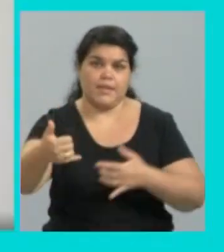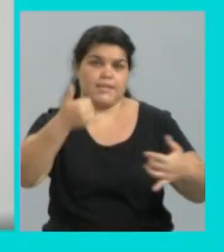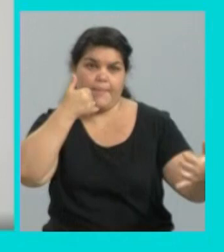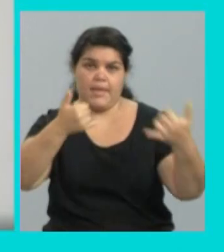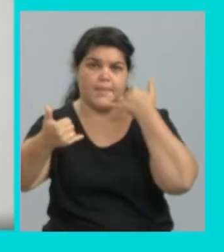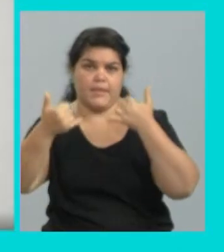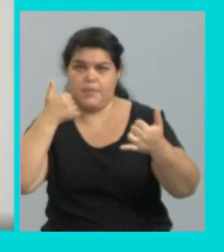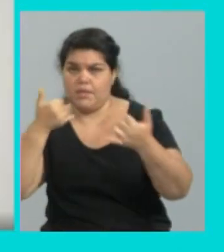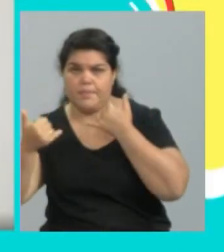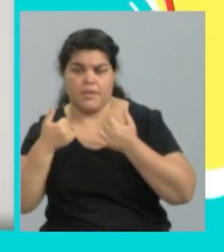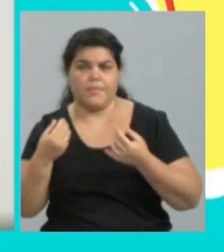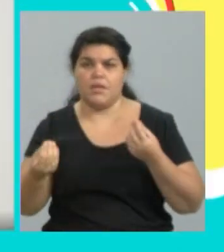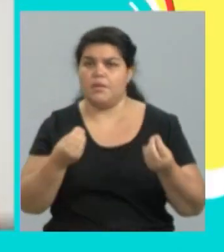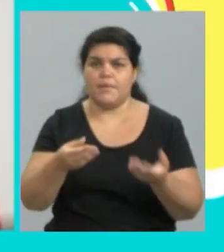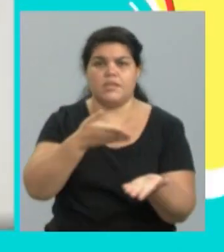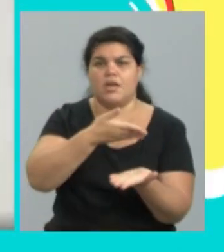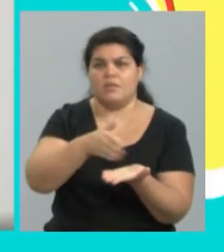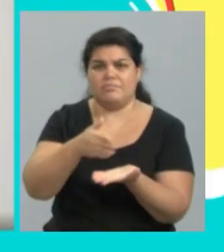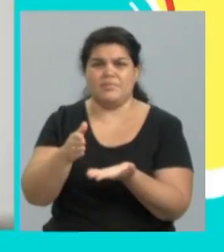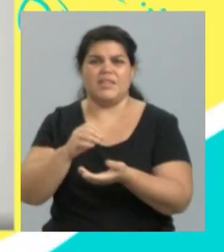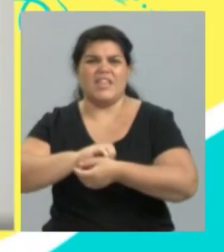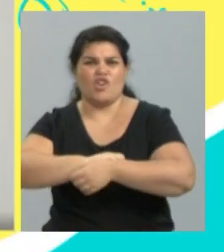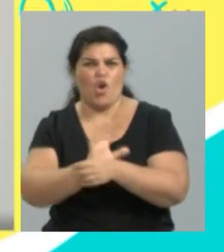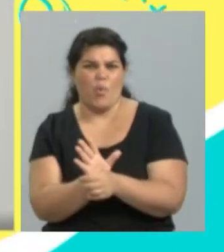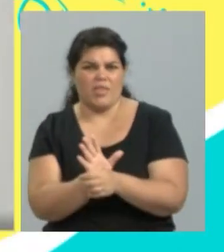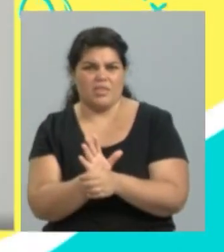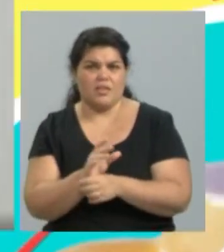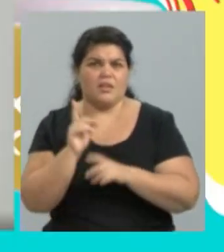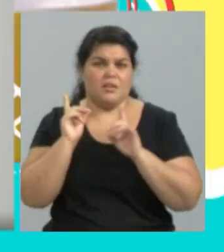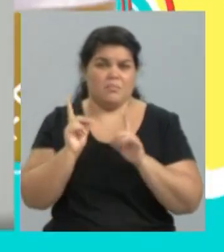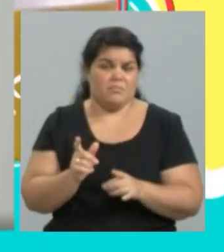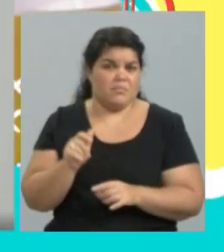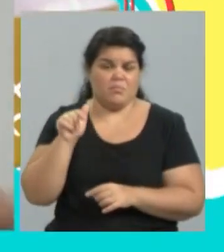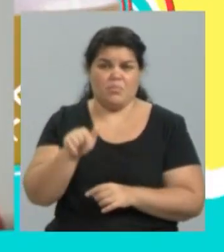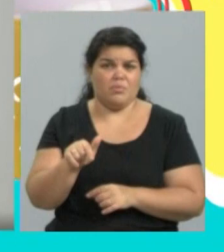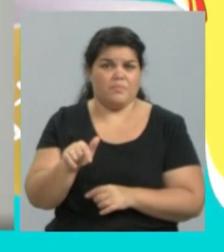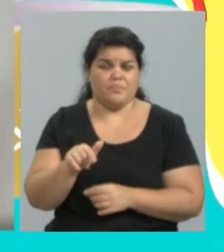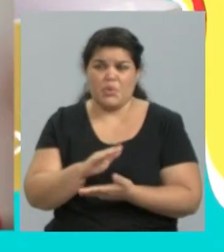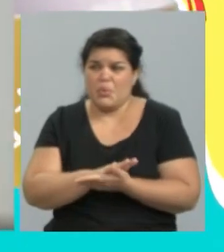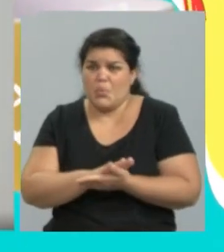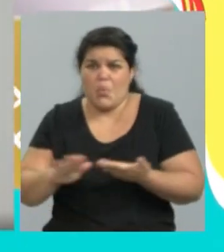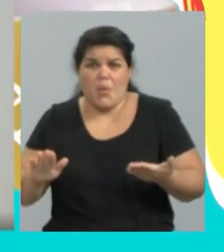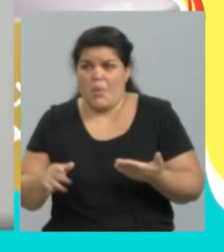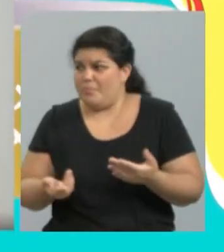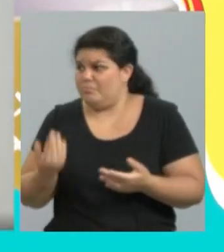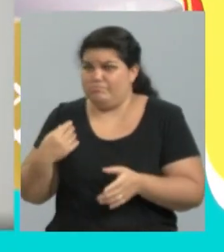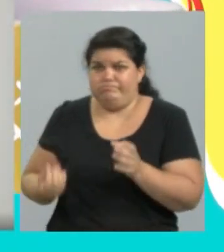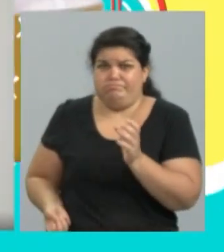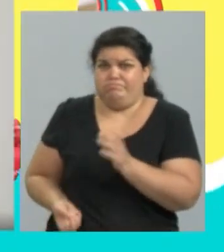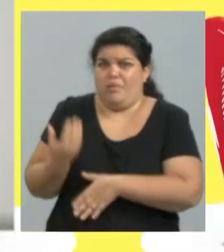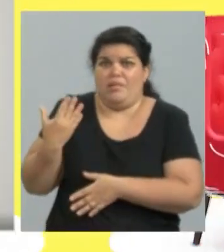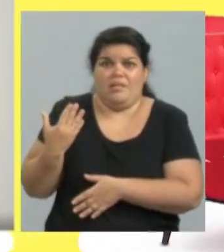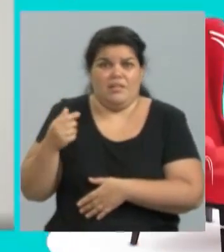sentía discriminada por el COVID. Básicamente fue como algo nuevo que digamos, profundizó